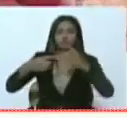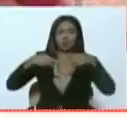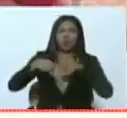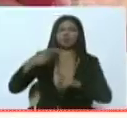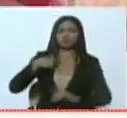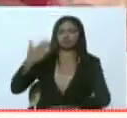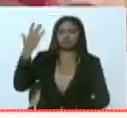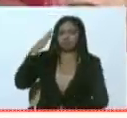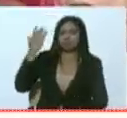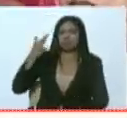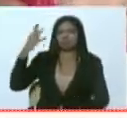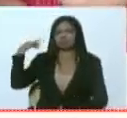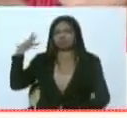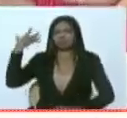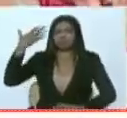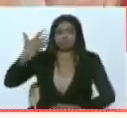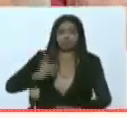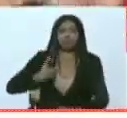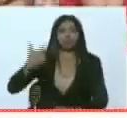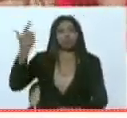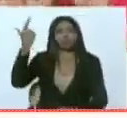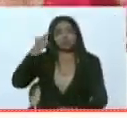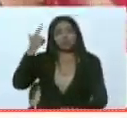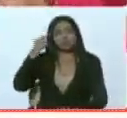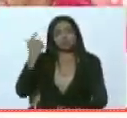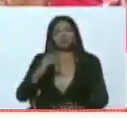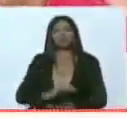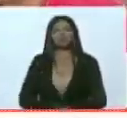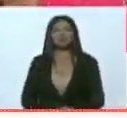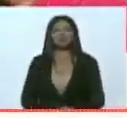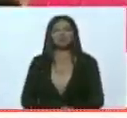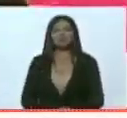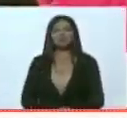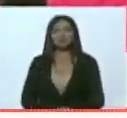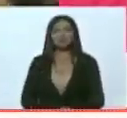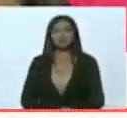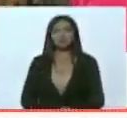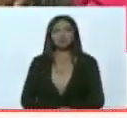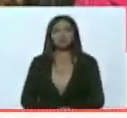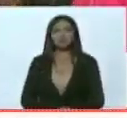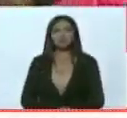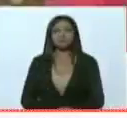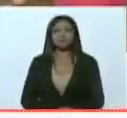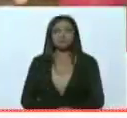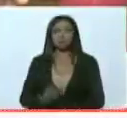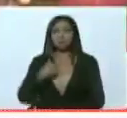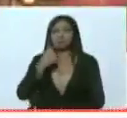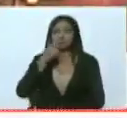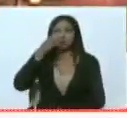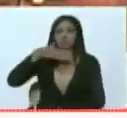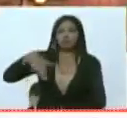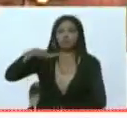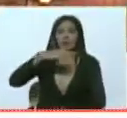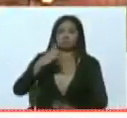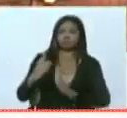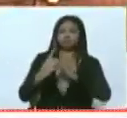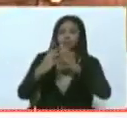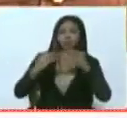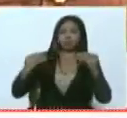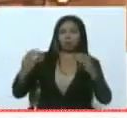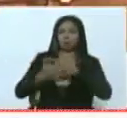sabía. Lo sabía. Yo le dije al pueblo, frente a